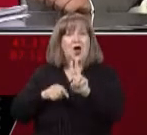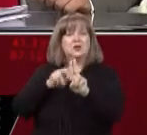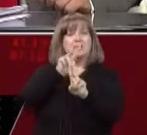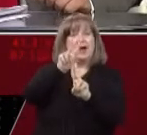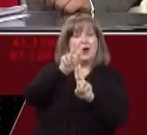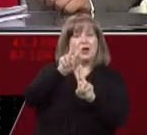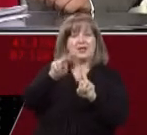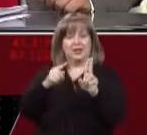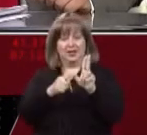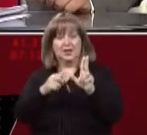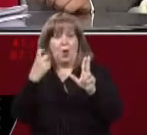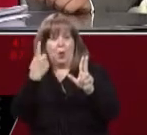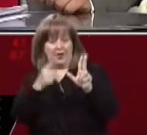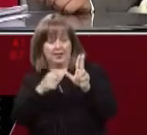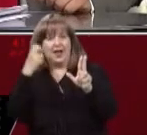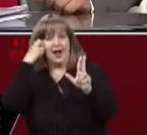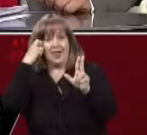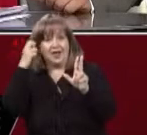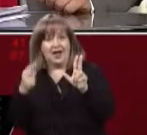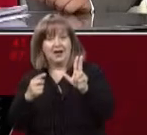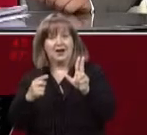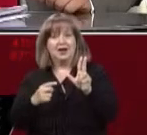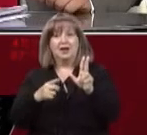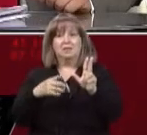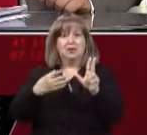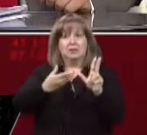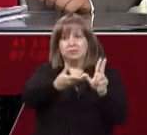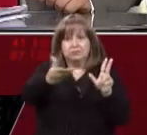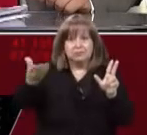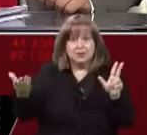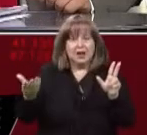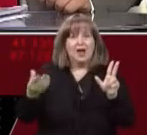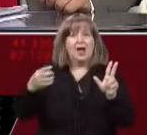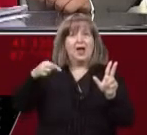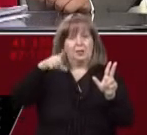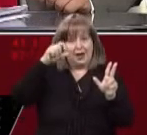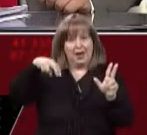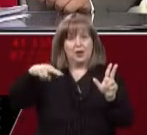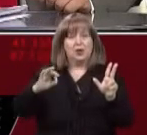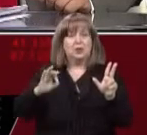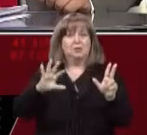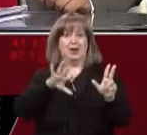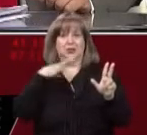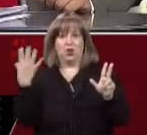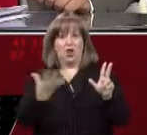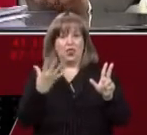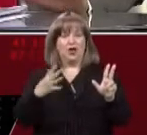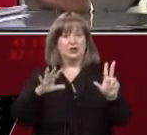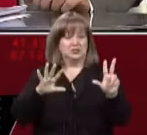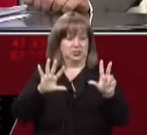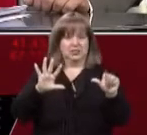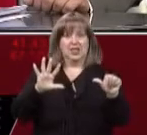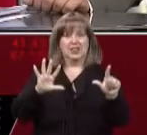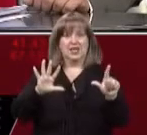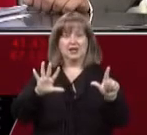peronistas versus 1 radical, pero en el Pleno hay 4 radicales versus 3 peronistas, como todo el mundo lo dice. Es que yo lo que